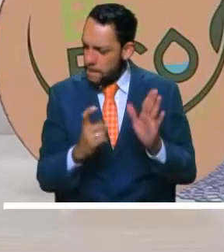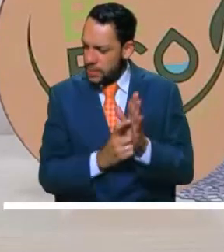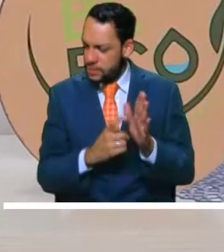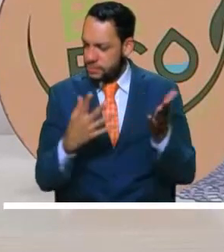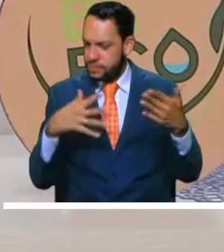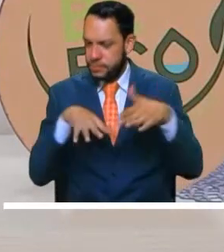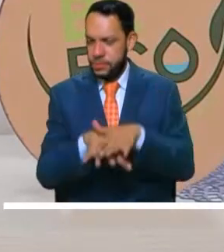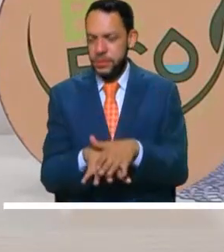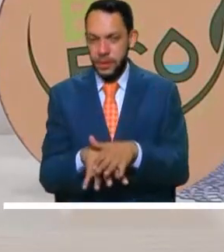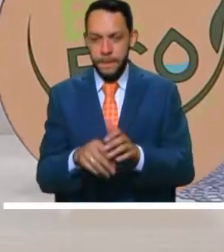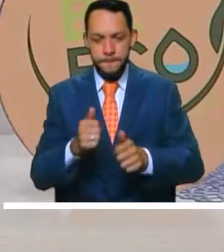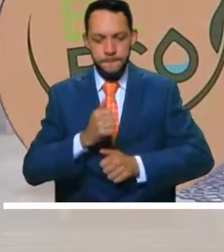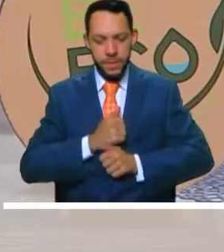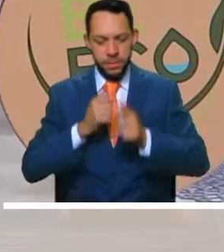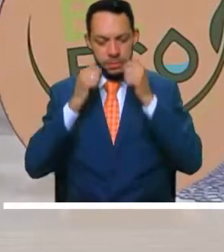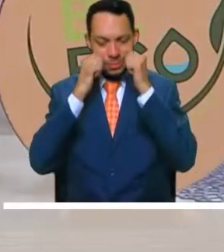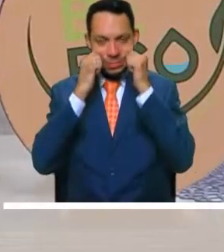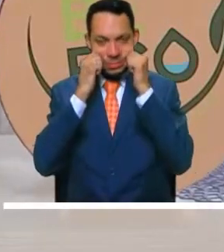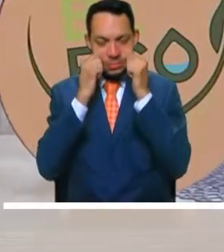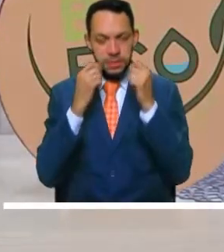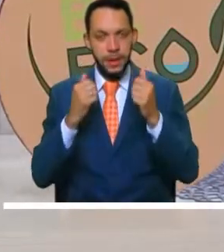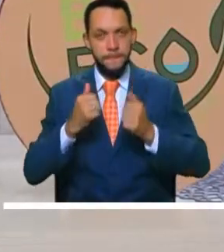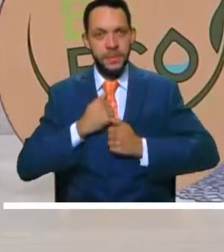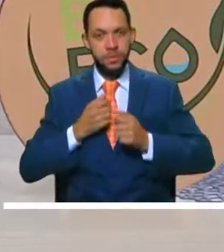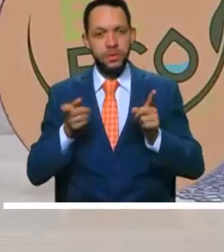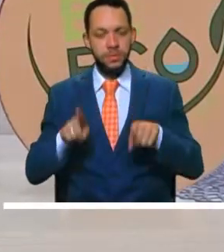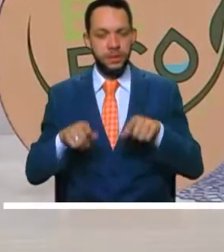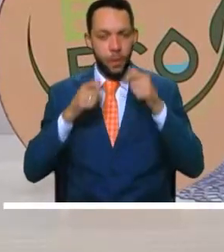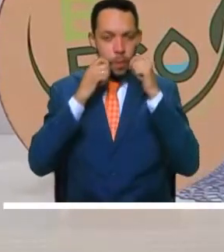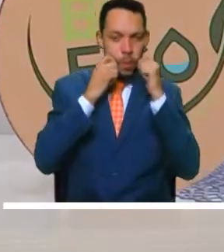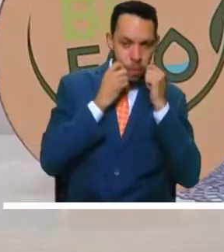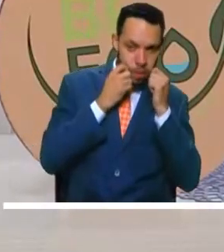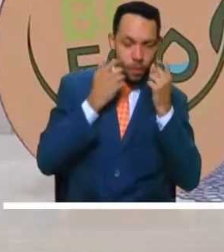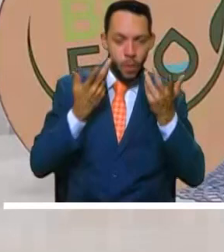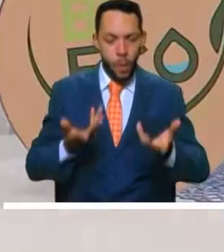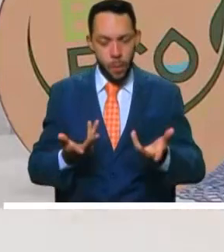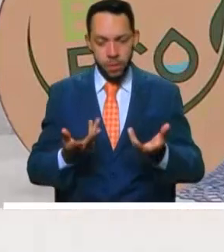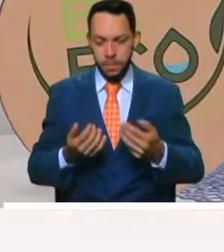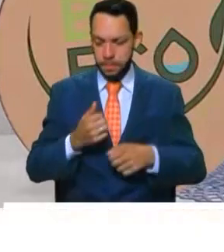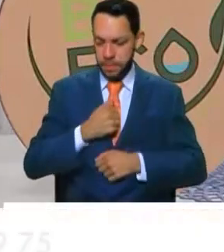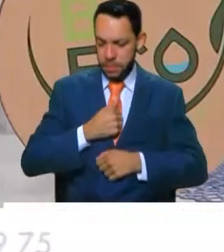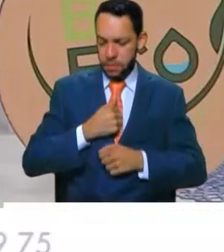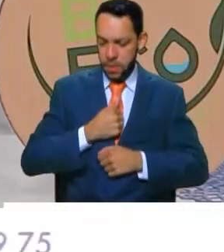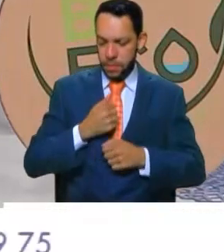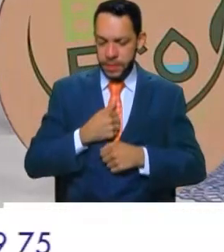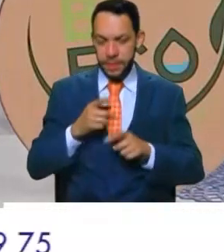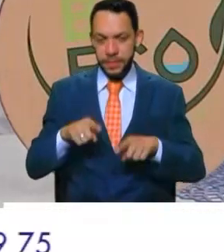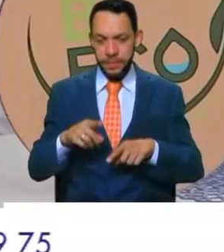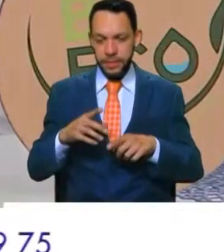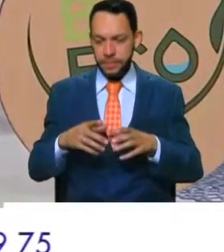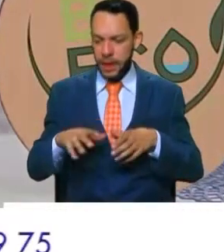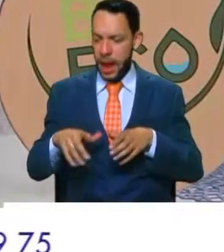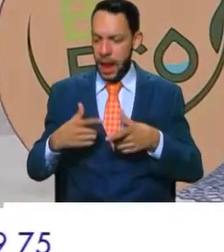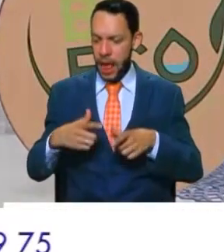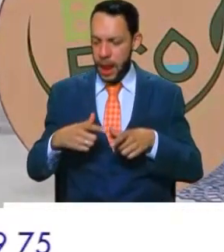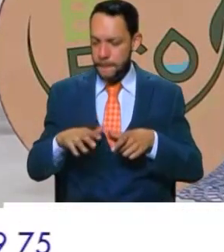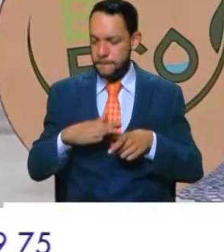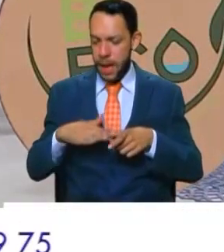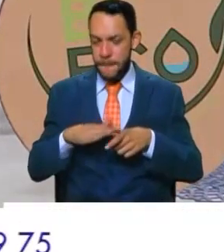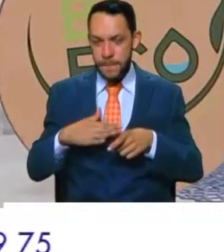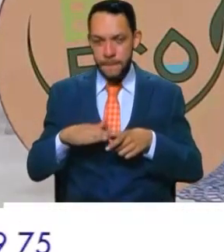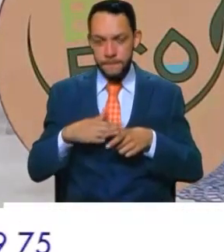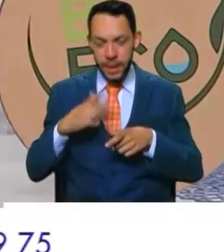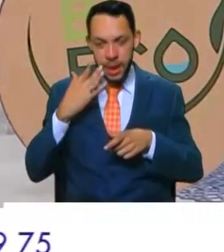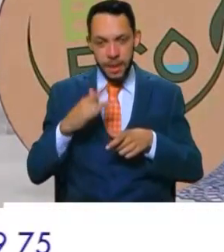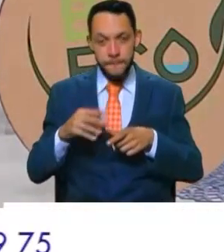Esto va para mi cuerpo, pero esto también va para mi cuerpo. Porque yo estoy lavando loza, estoy sentándome en un